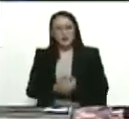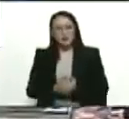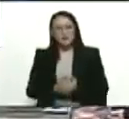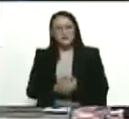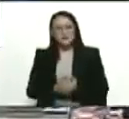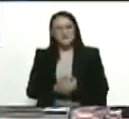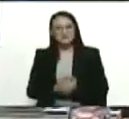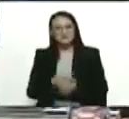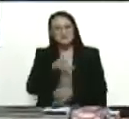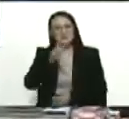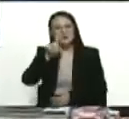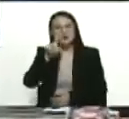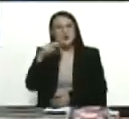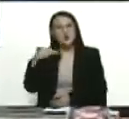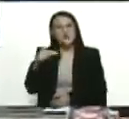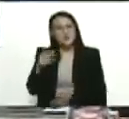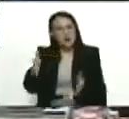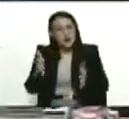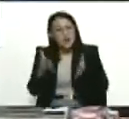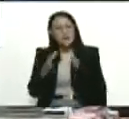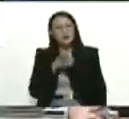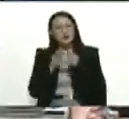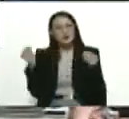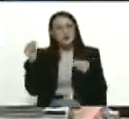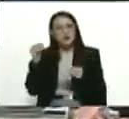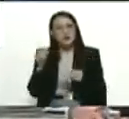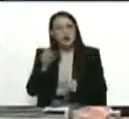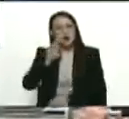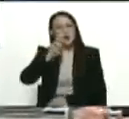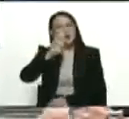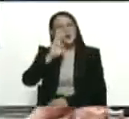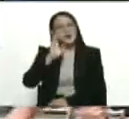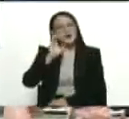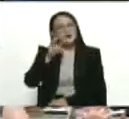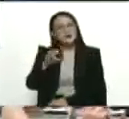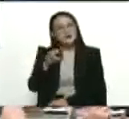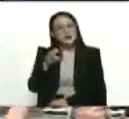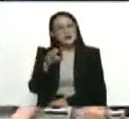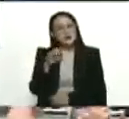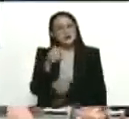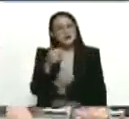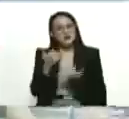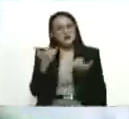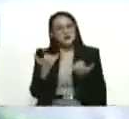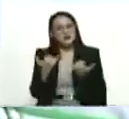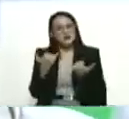de noviembre ganamos todas las VC que están acá